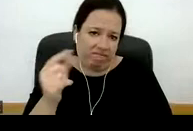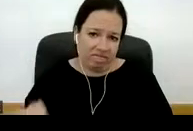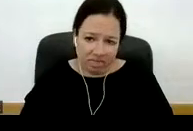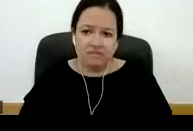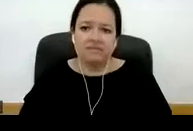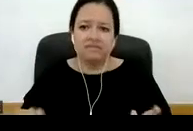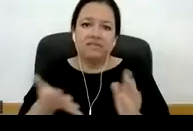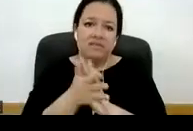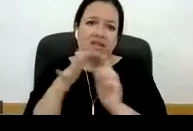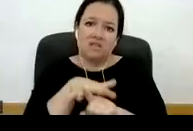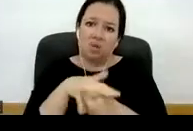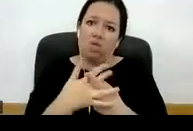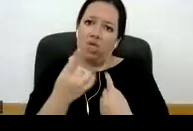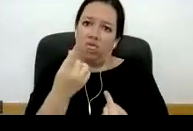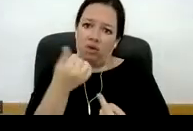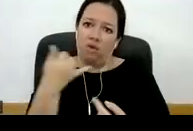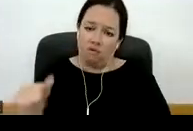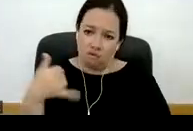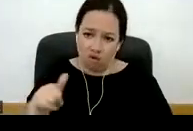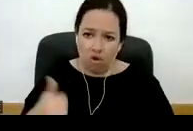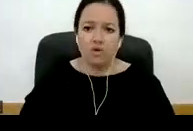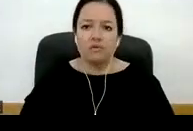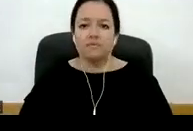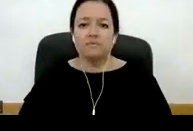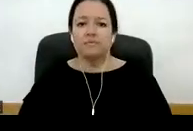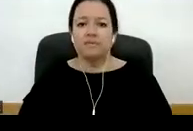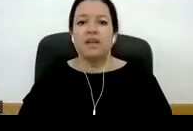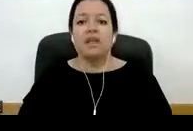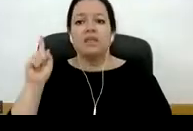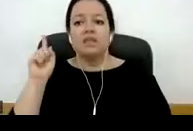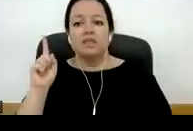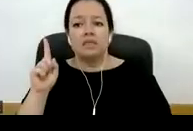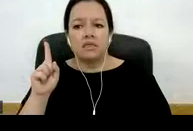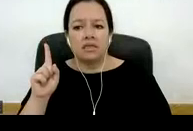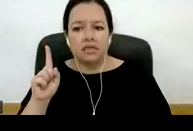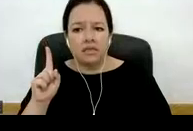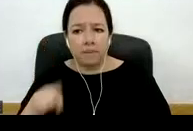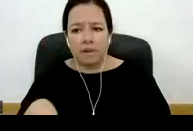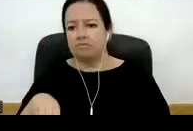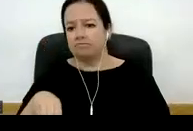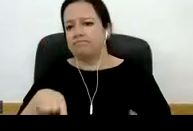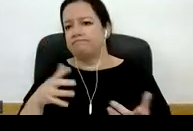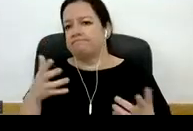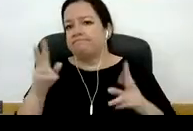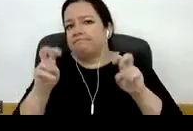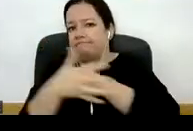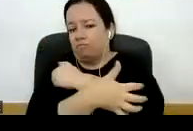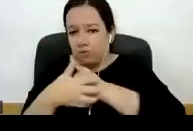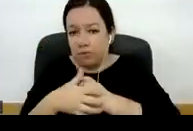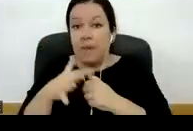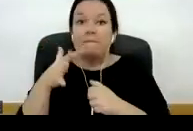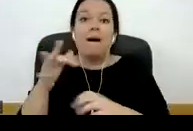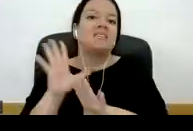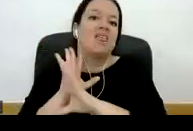aparecer situaciones de pobreza energética, situaciones de pobreza en otros ámbitos, por ejemplo. Y la